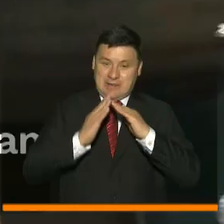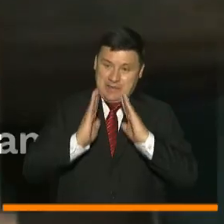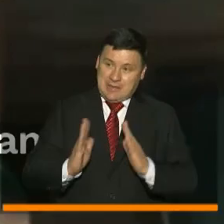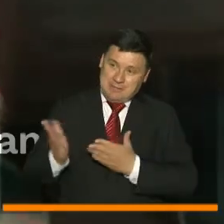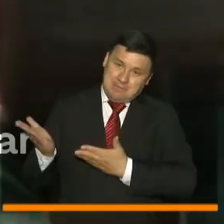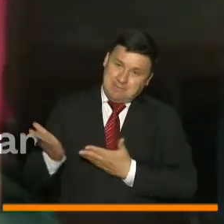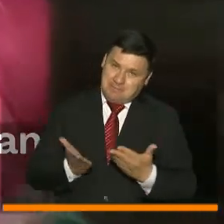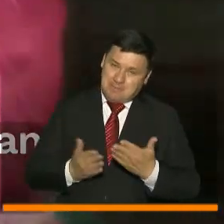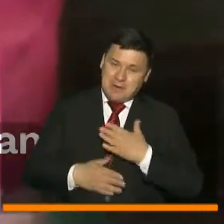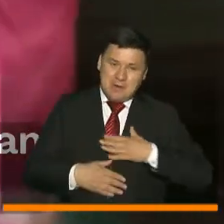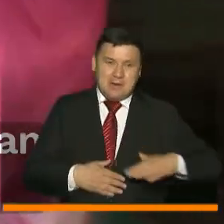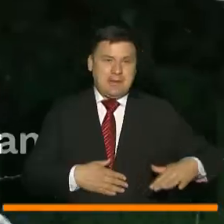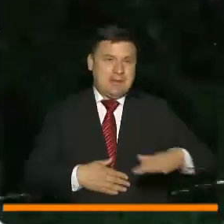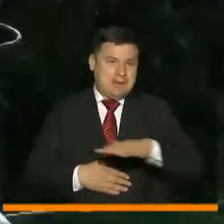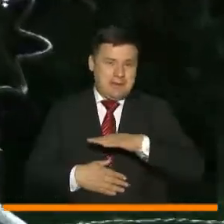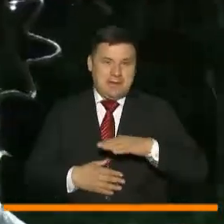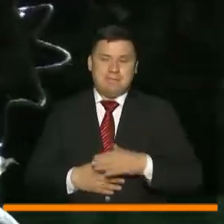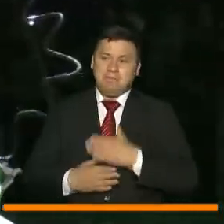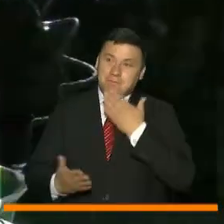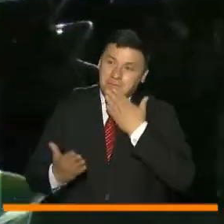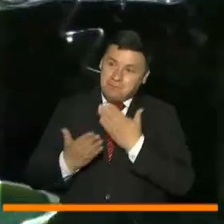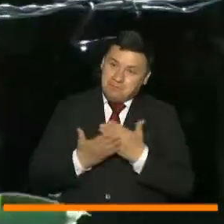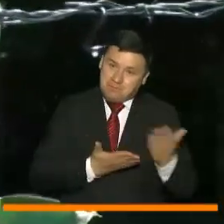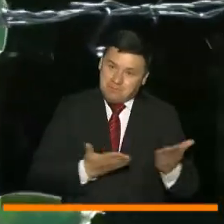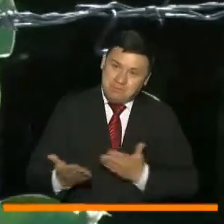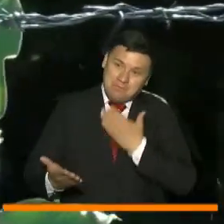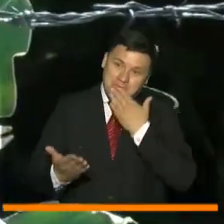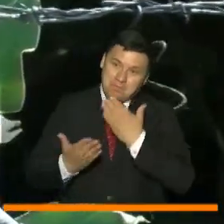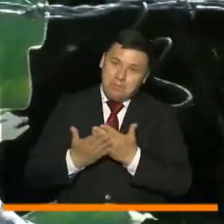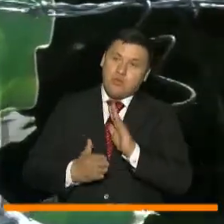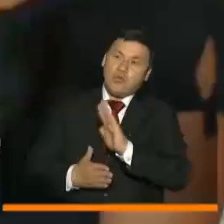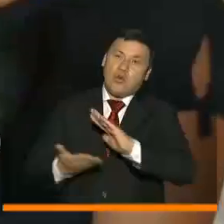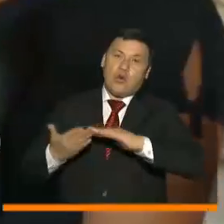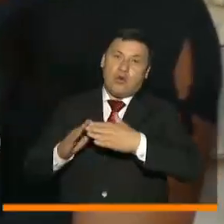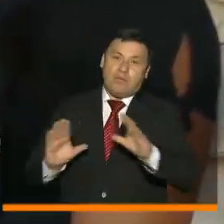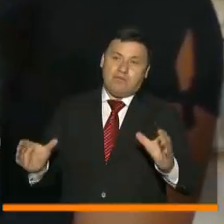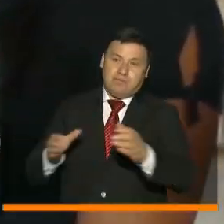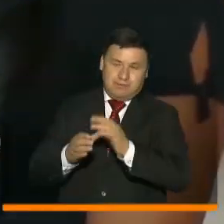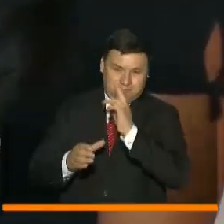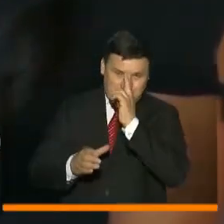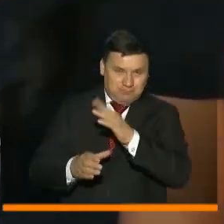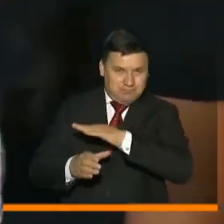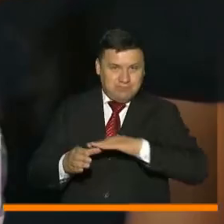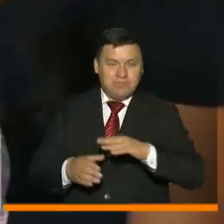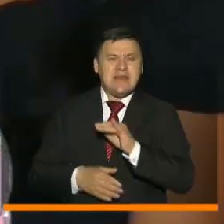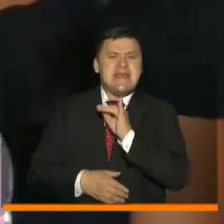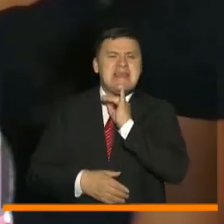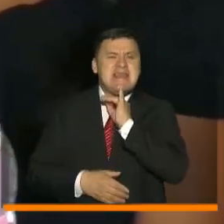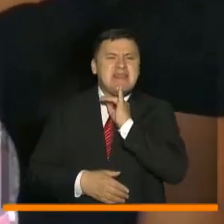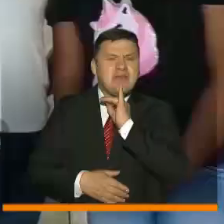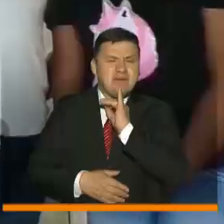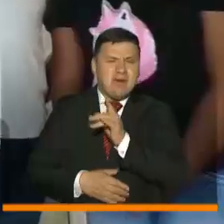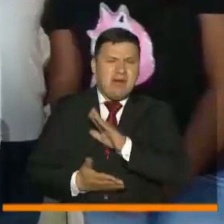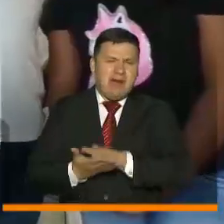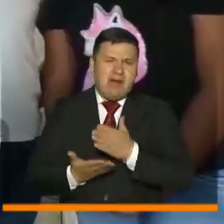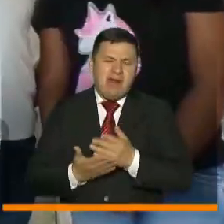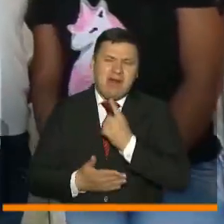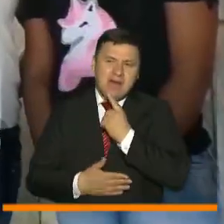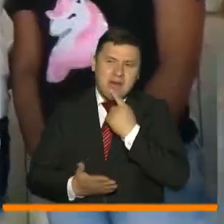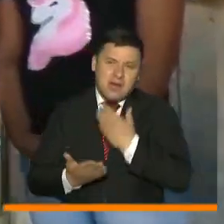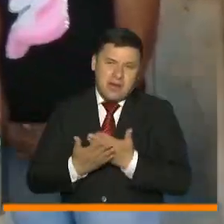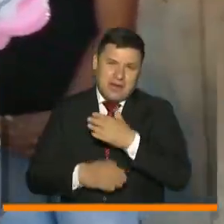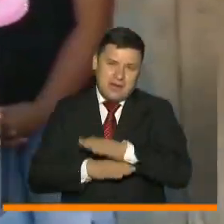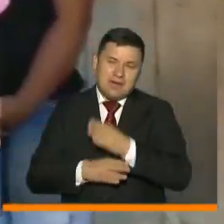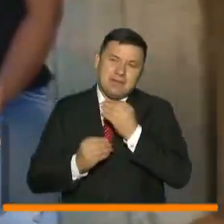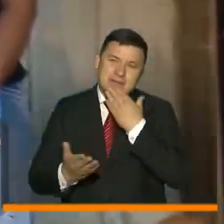nuestra gran maloca de los Tucano Orientales. Gracias por recibirnos en su comunidad. En mi idioma le digo añotía y apuñalé. Buenas